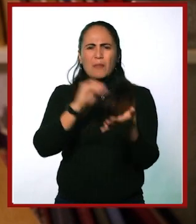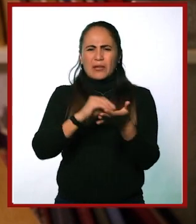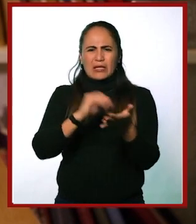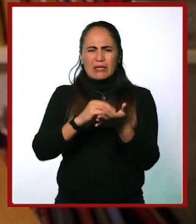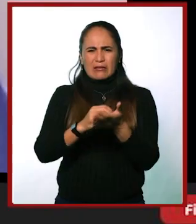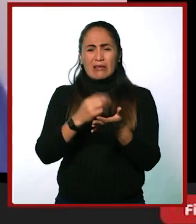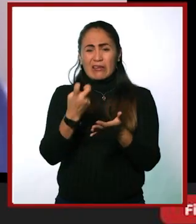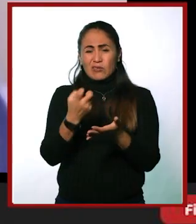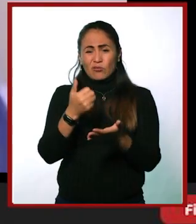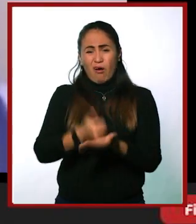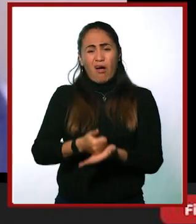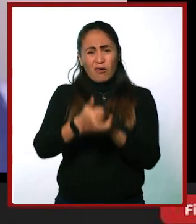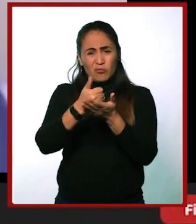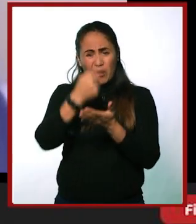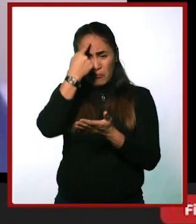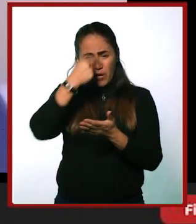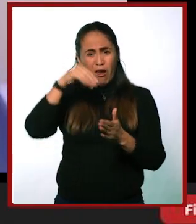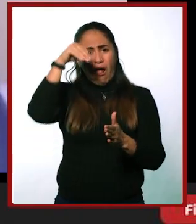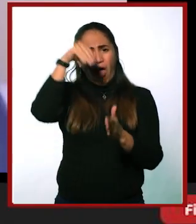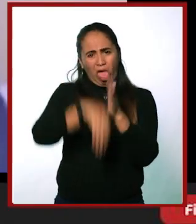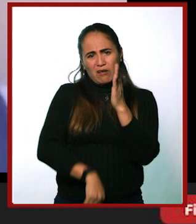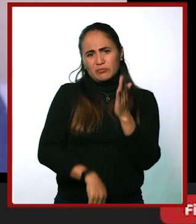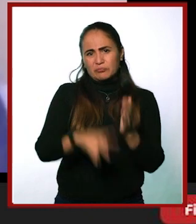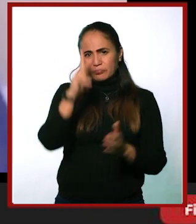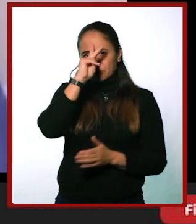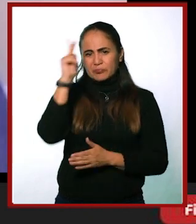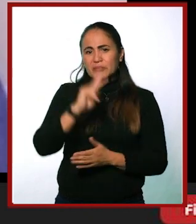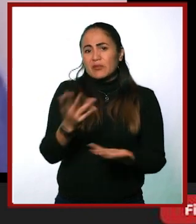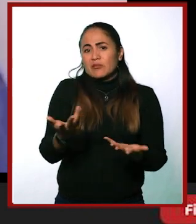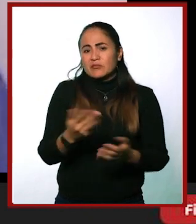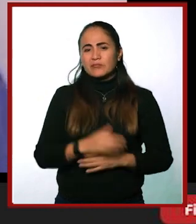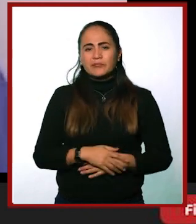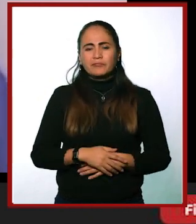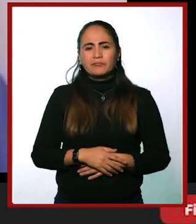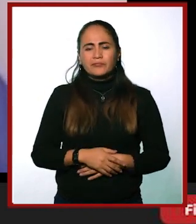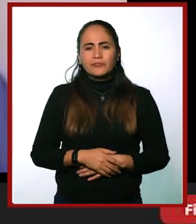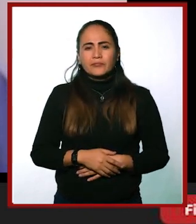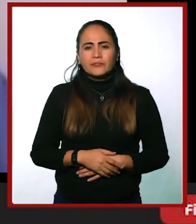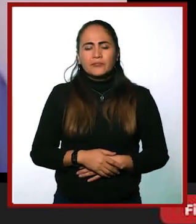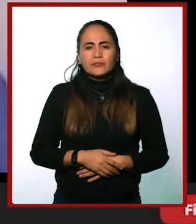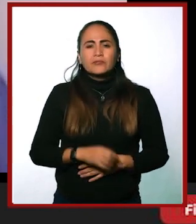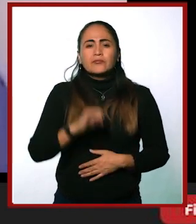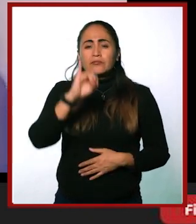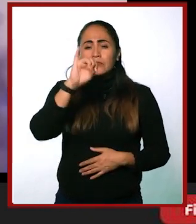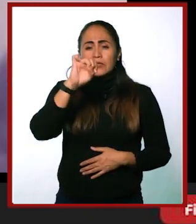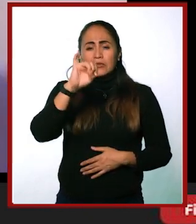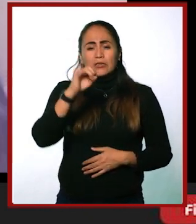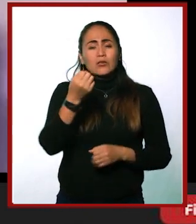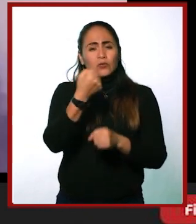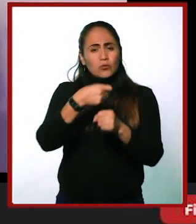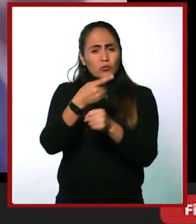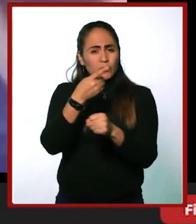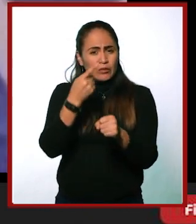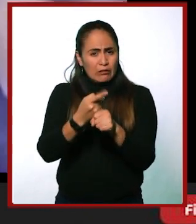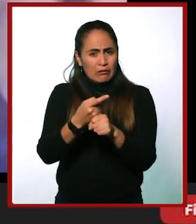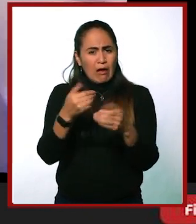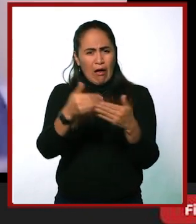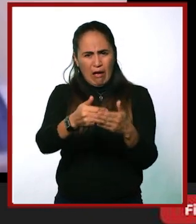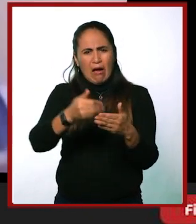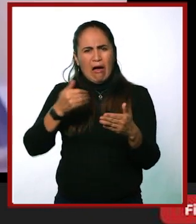esta situación? Bueno, por supuesto, es justamente lo que decíamos. Si una sociedad